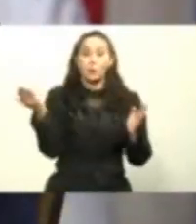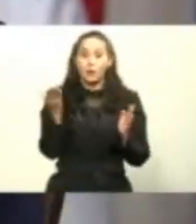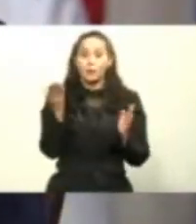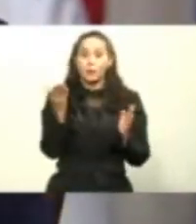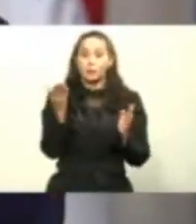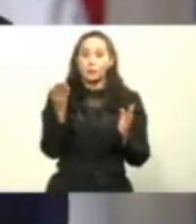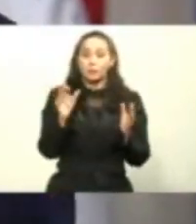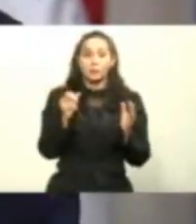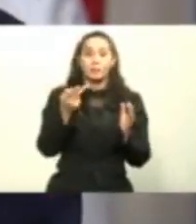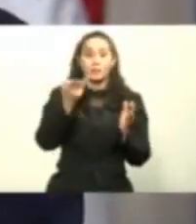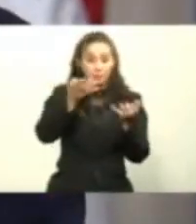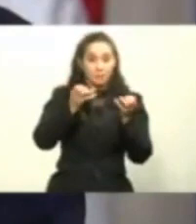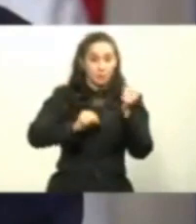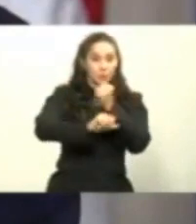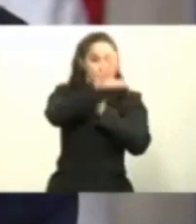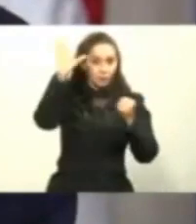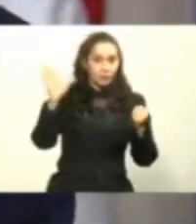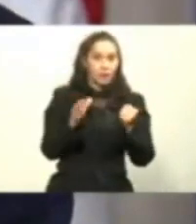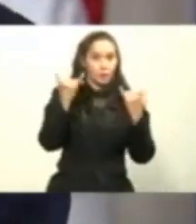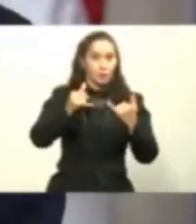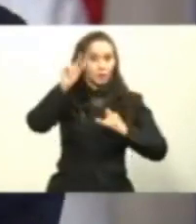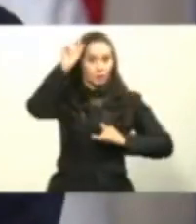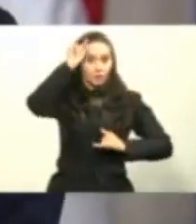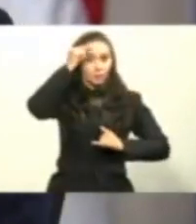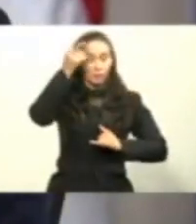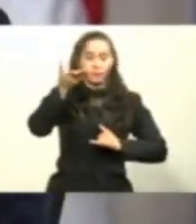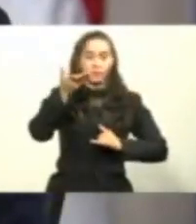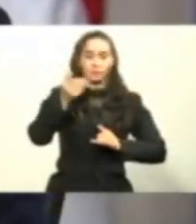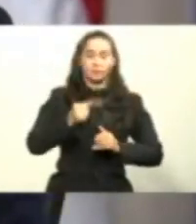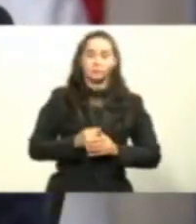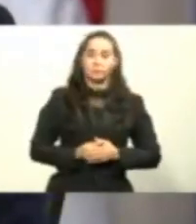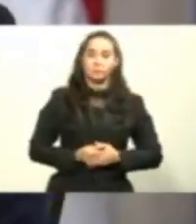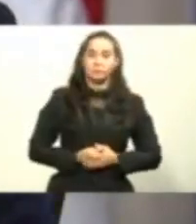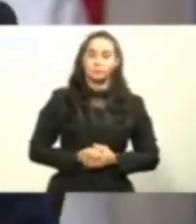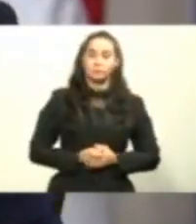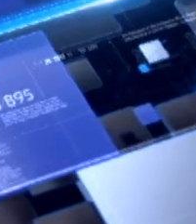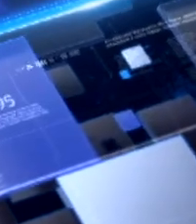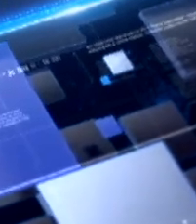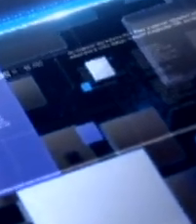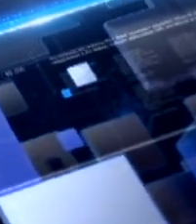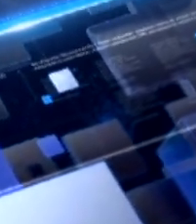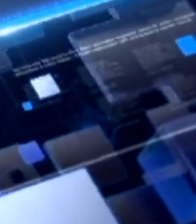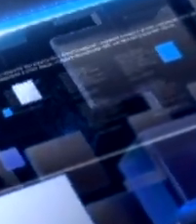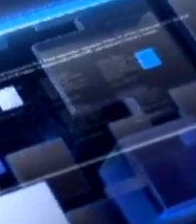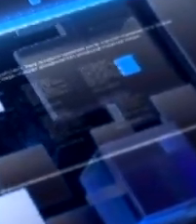despedirnos te pedimos dale like al vídeo y compártelo. Será pues hasta la próxima.